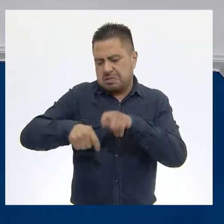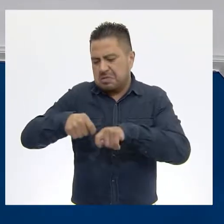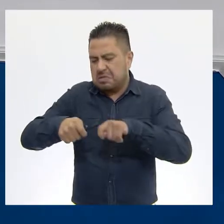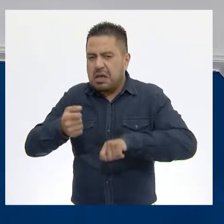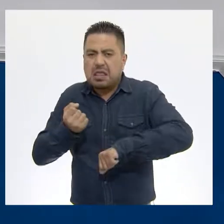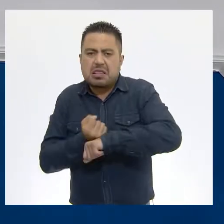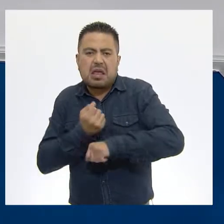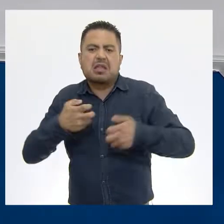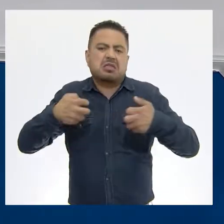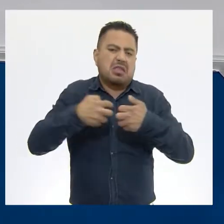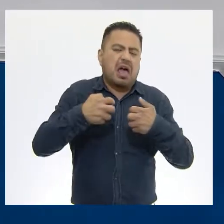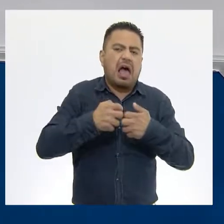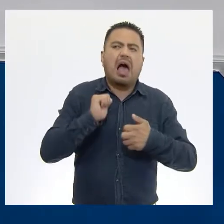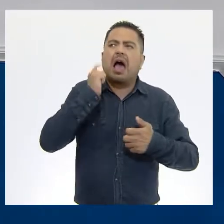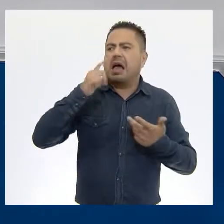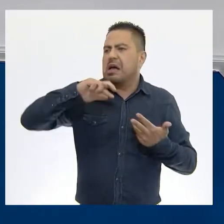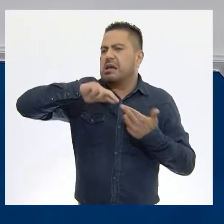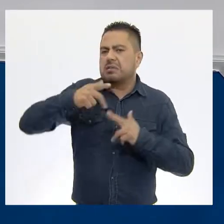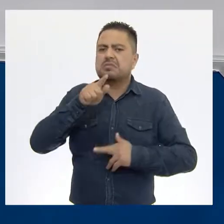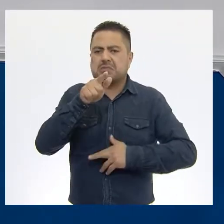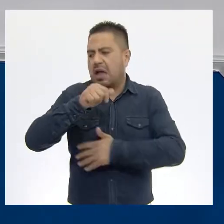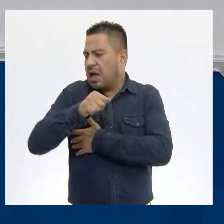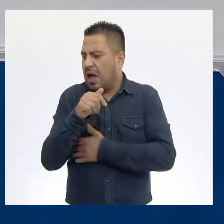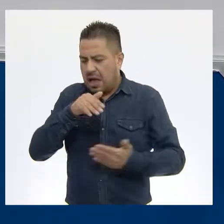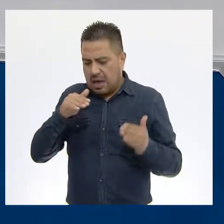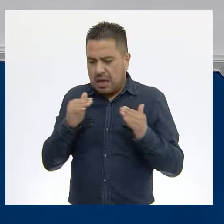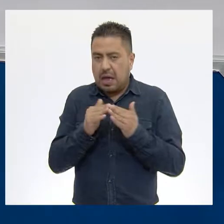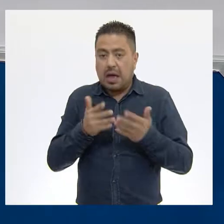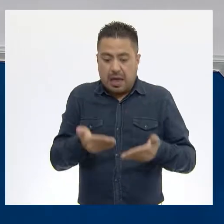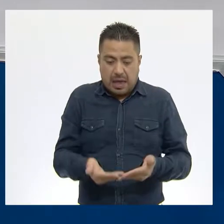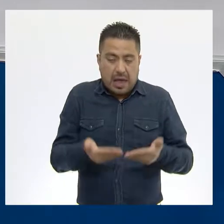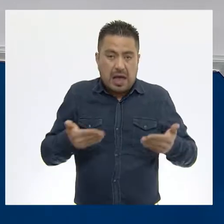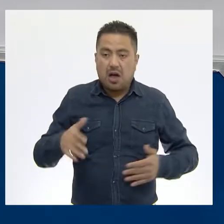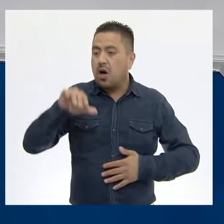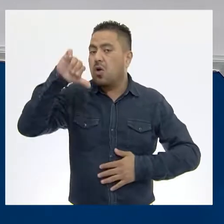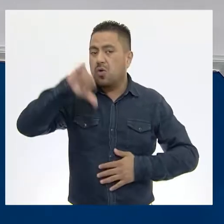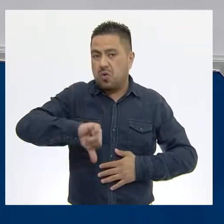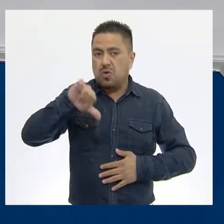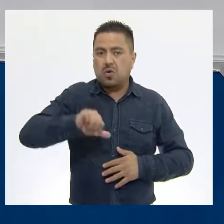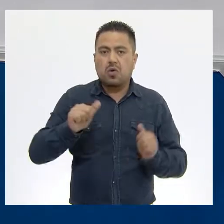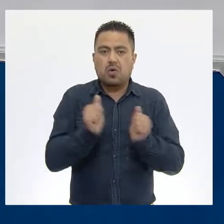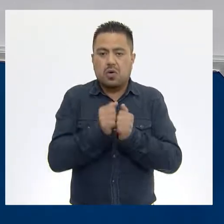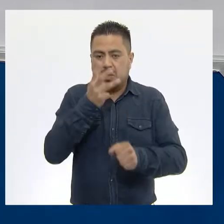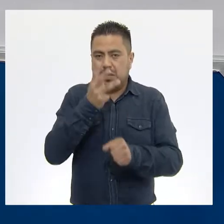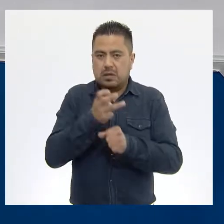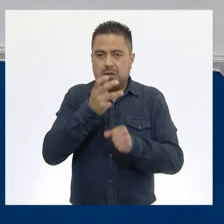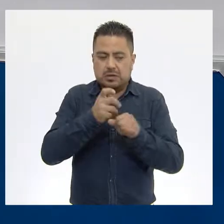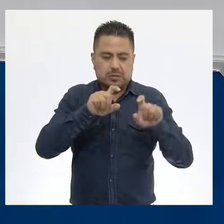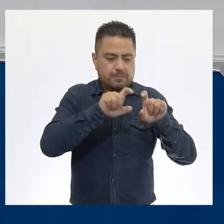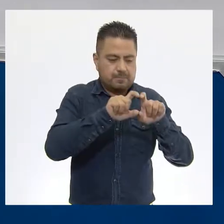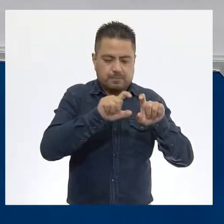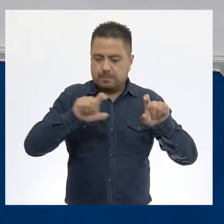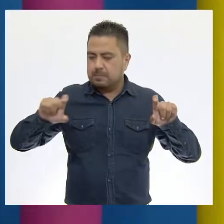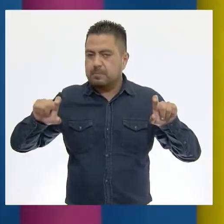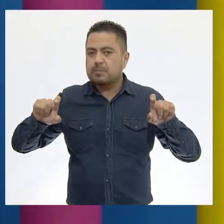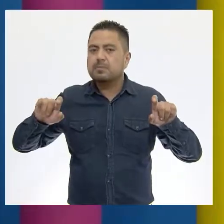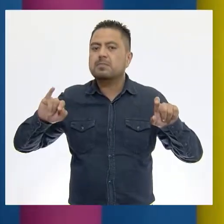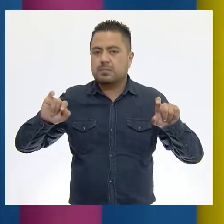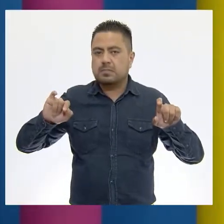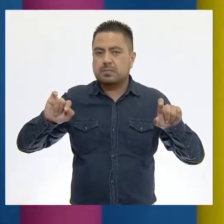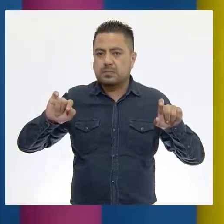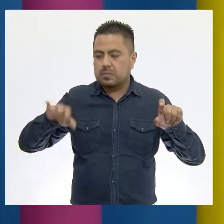de algún listón que tengan ahí en casa. Sí. Ahora vámonos con la tercera recta. Sí. En